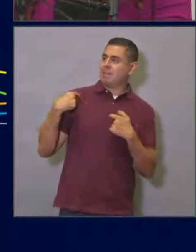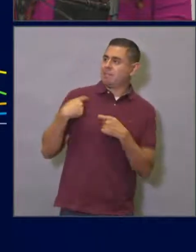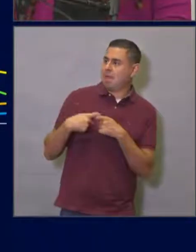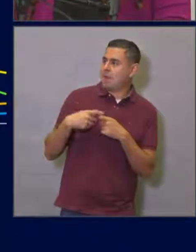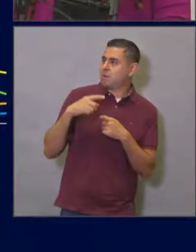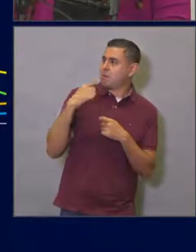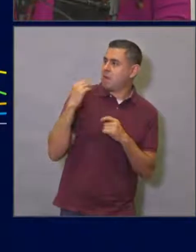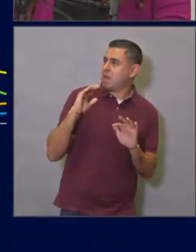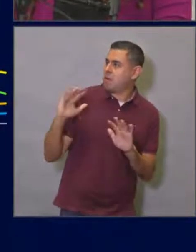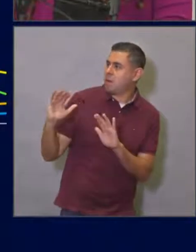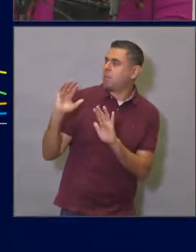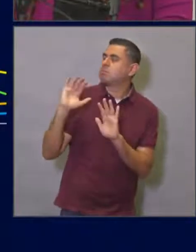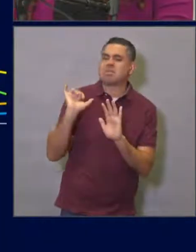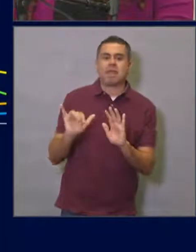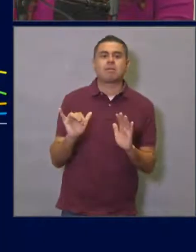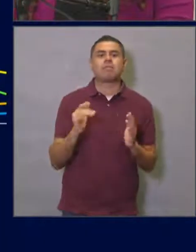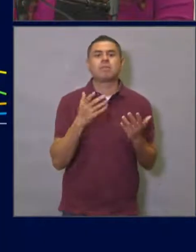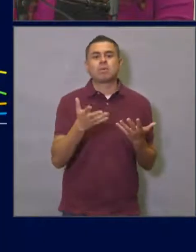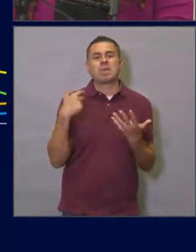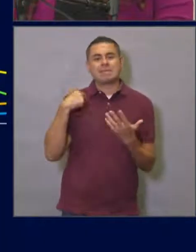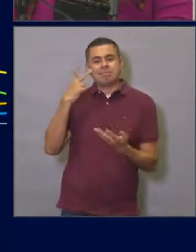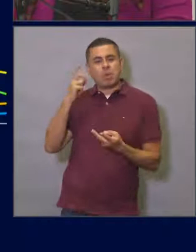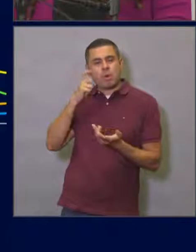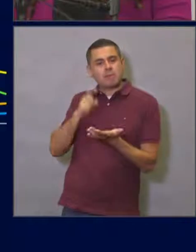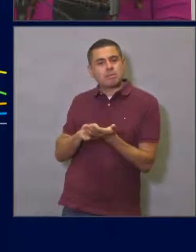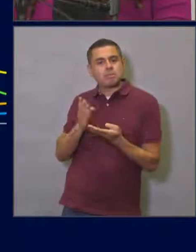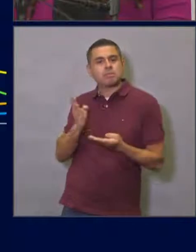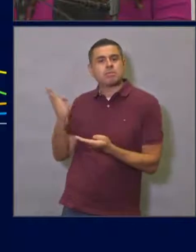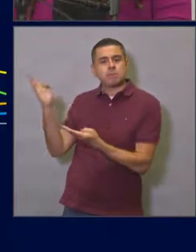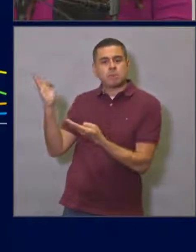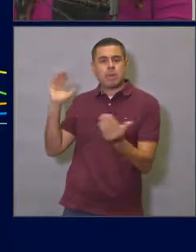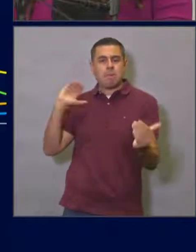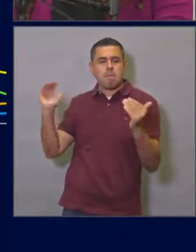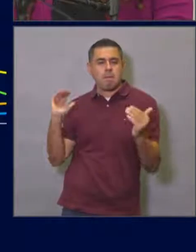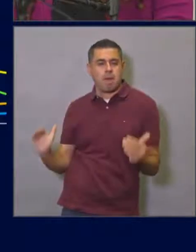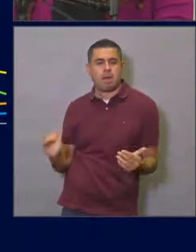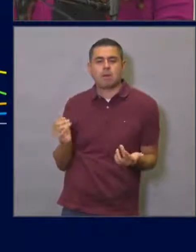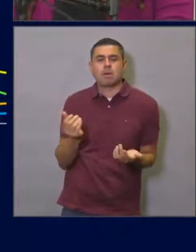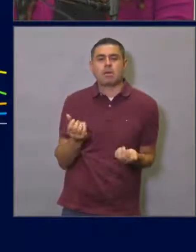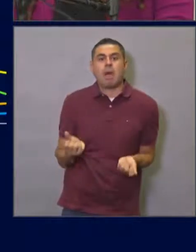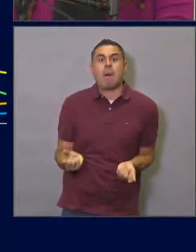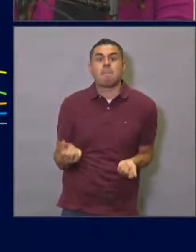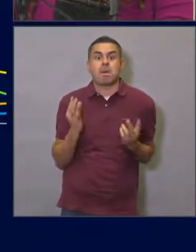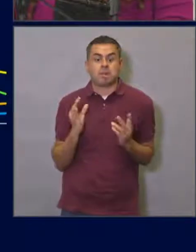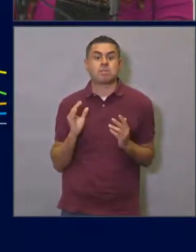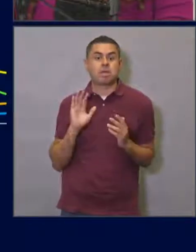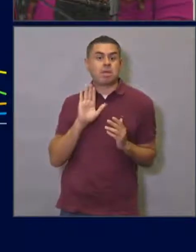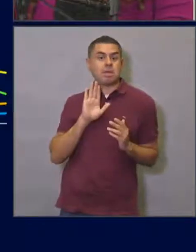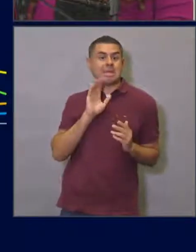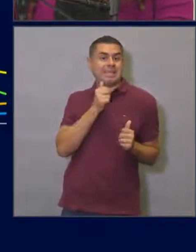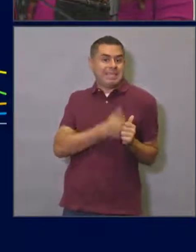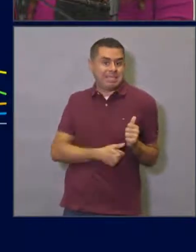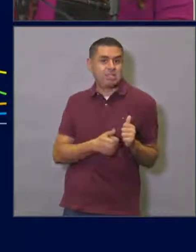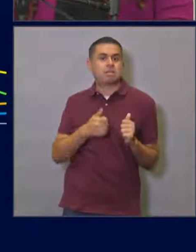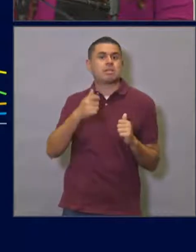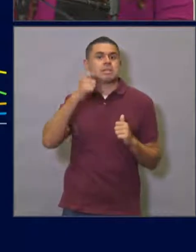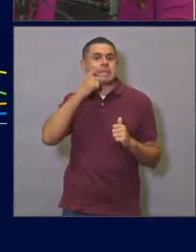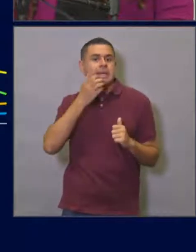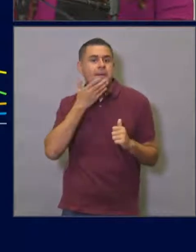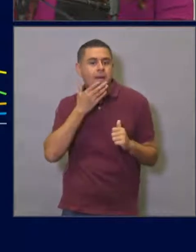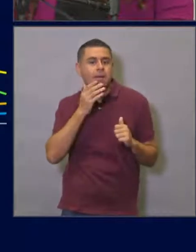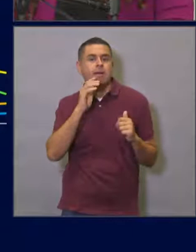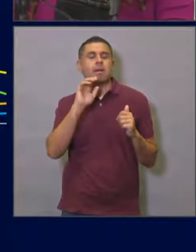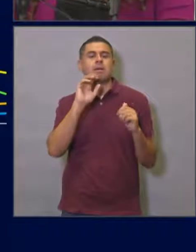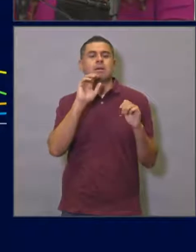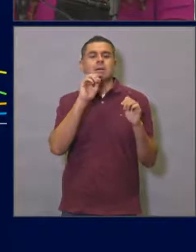latinos y afroamericanos, a la vez con la tasa de otros grupos. Durante el aumento de mediados de julio,